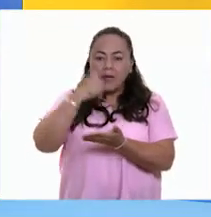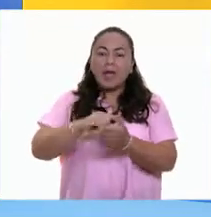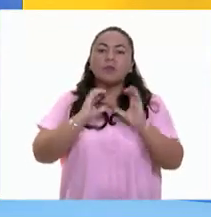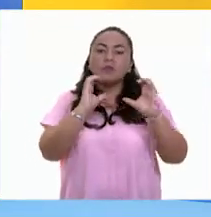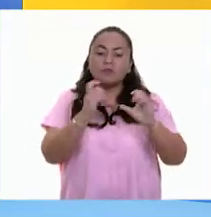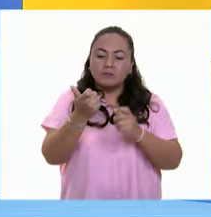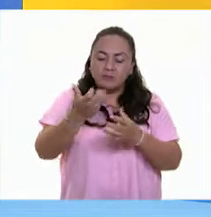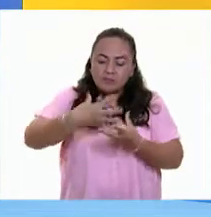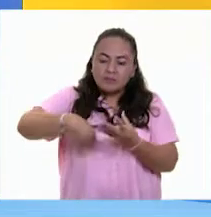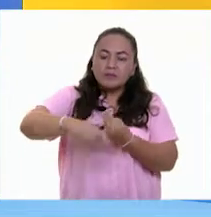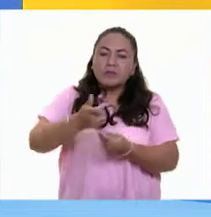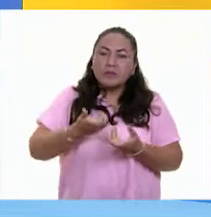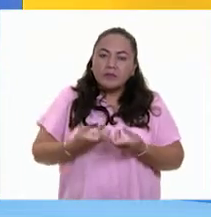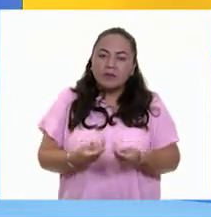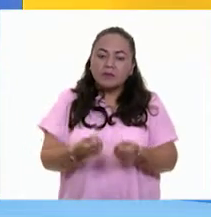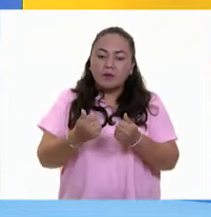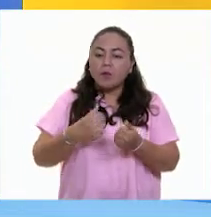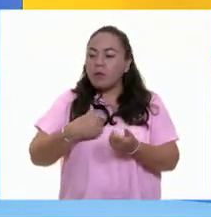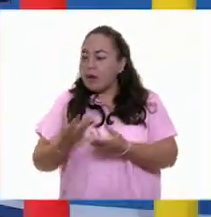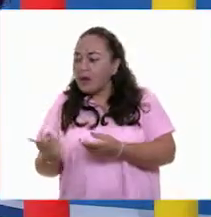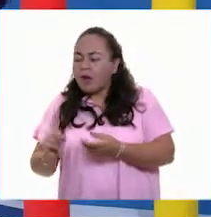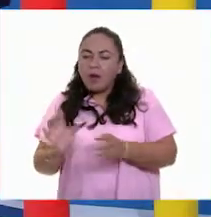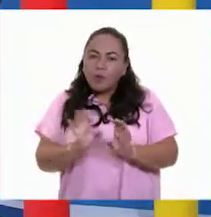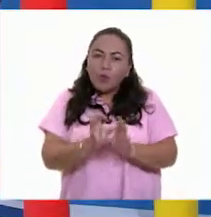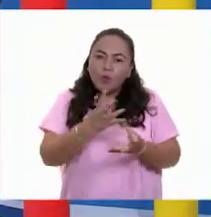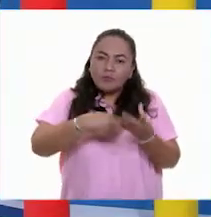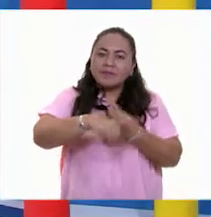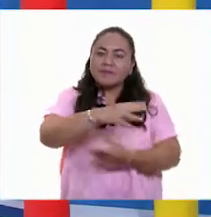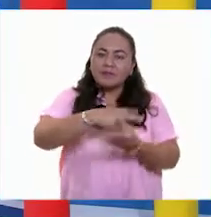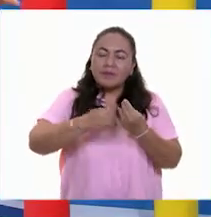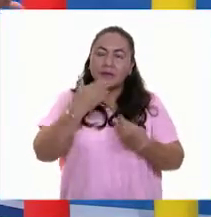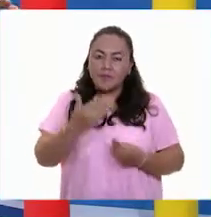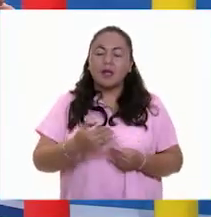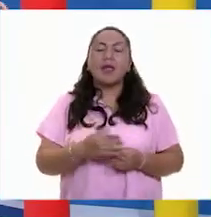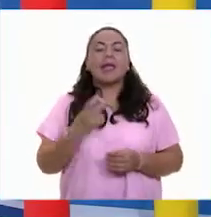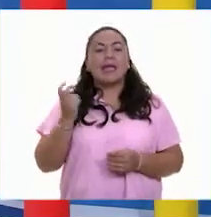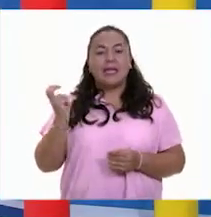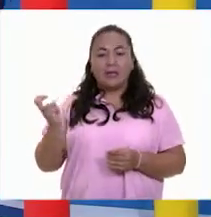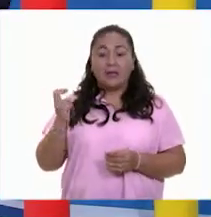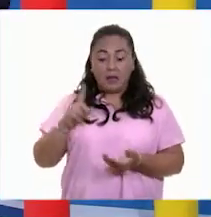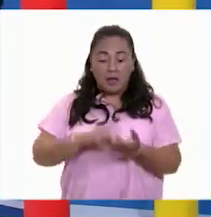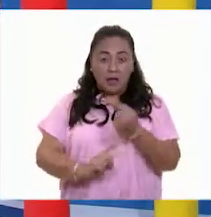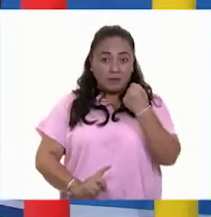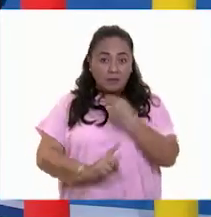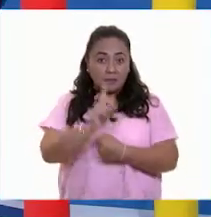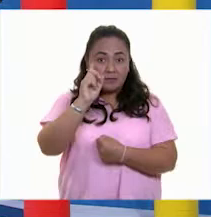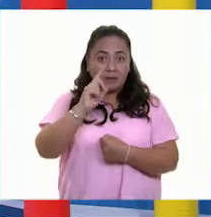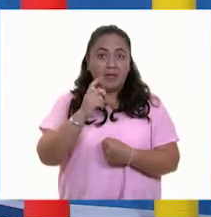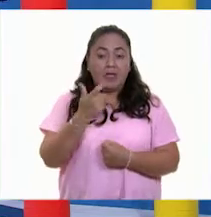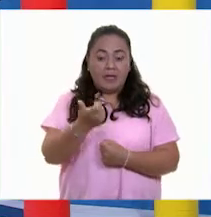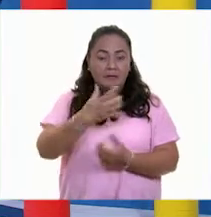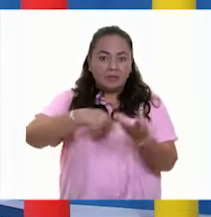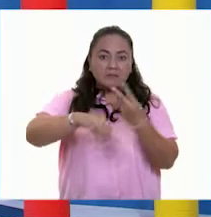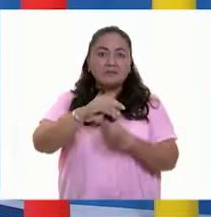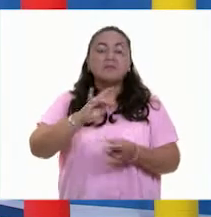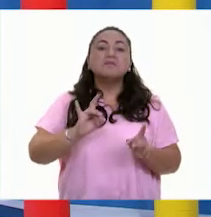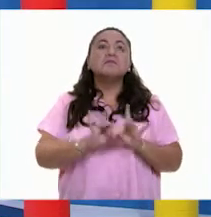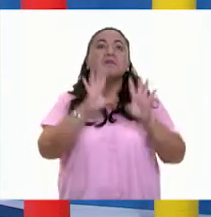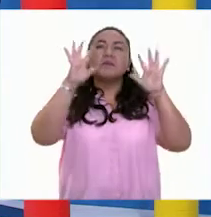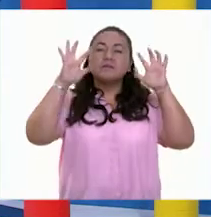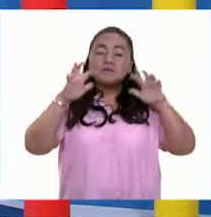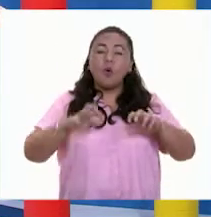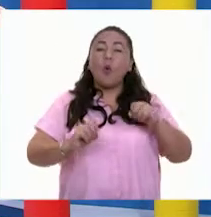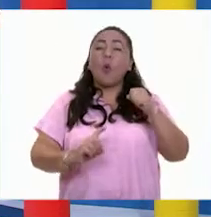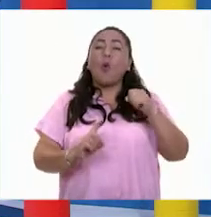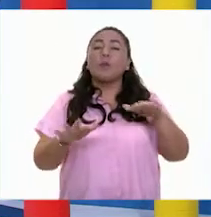de una manera en lugar de hacerlo de otra. Es correcto. Para que las afectaciones económicas provocadas por los desastres sean